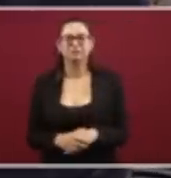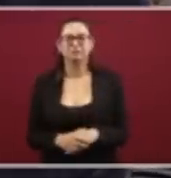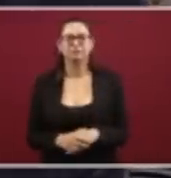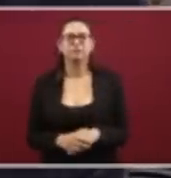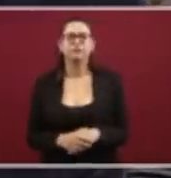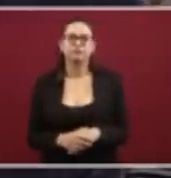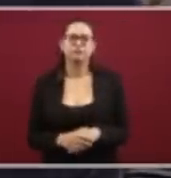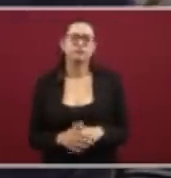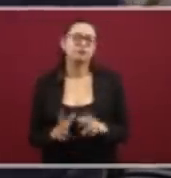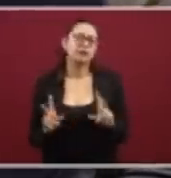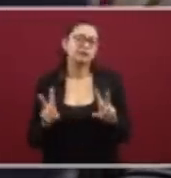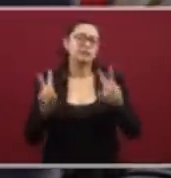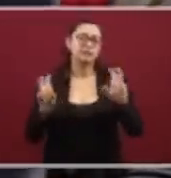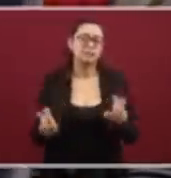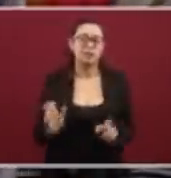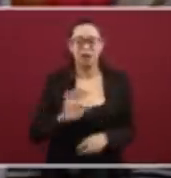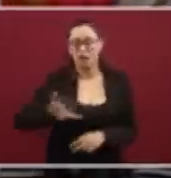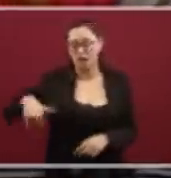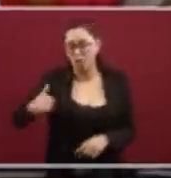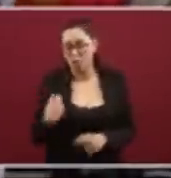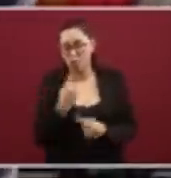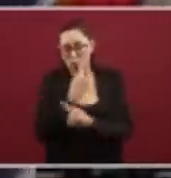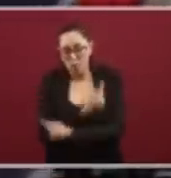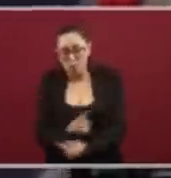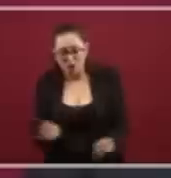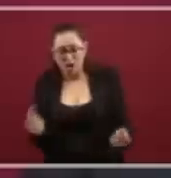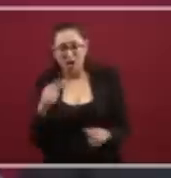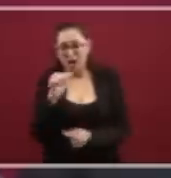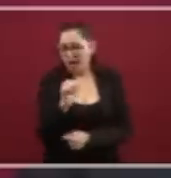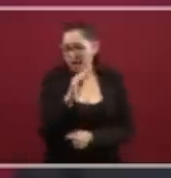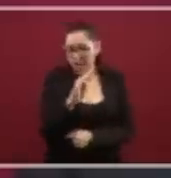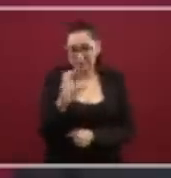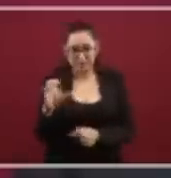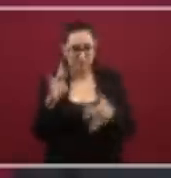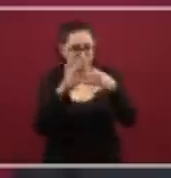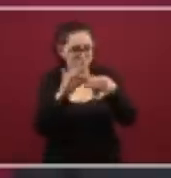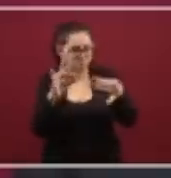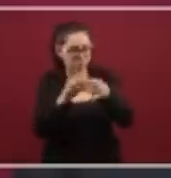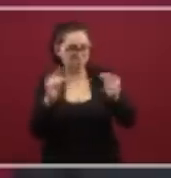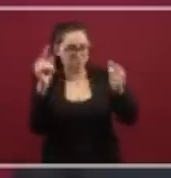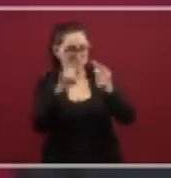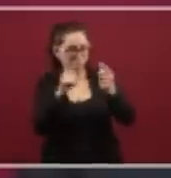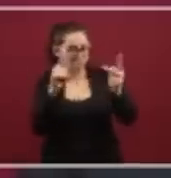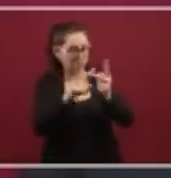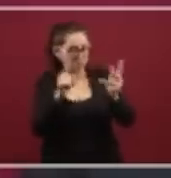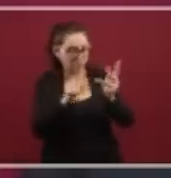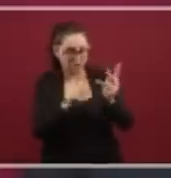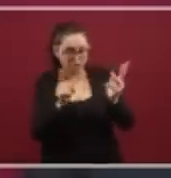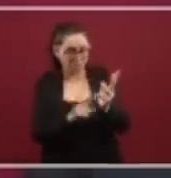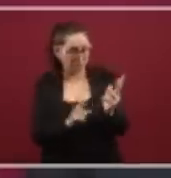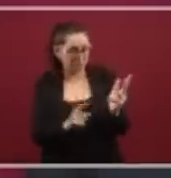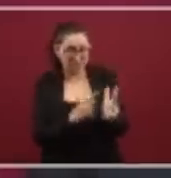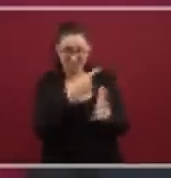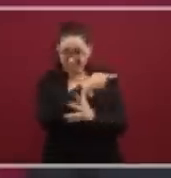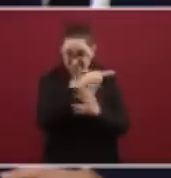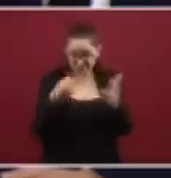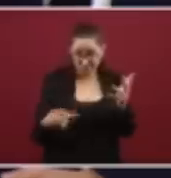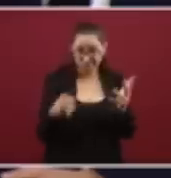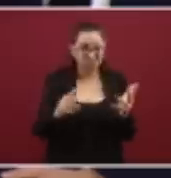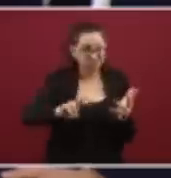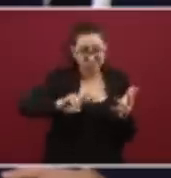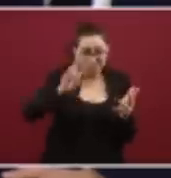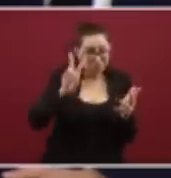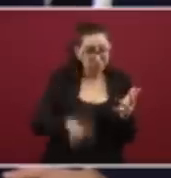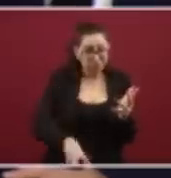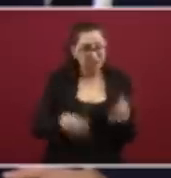la guardería abc eso es ya sobre sabe de qué